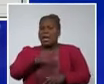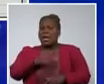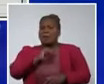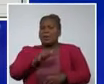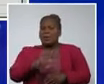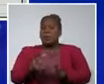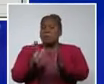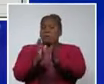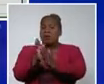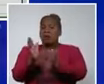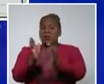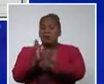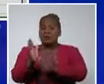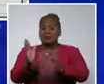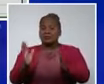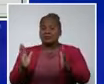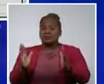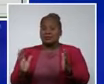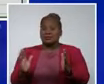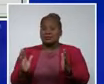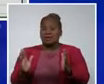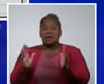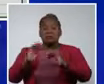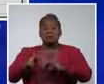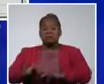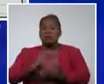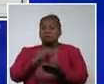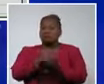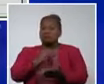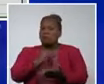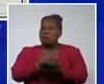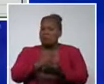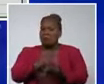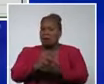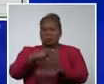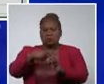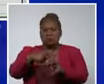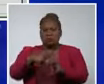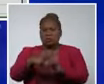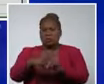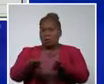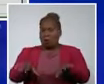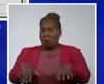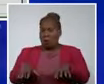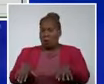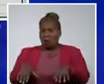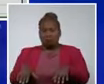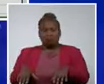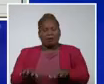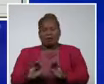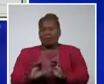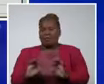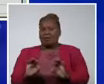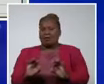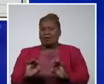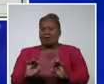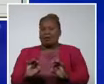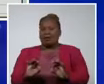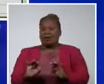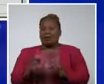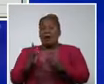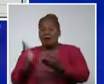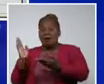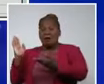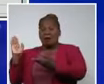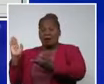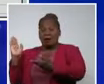meses que estuvo sin confirmar casos autóctonos de COVID-19, ahí ustedes ven cómo